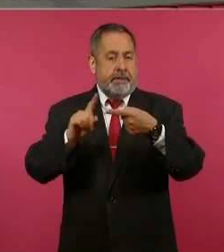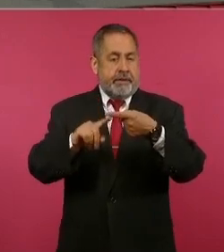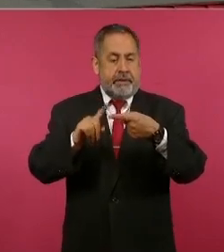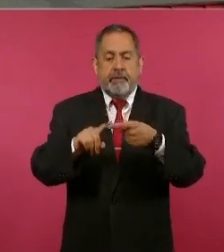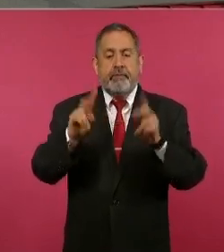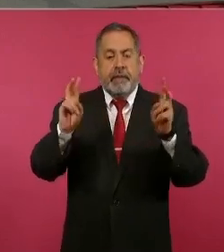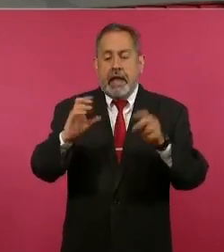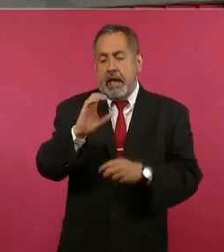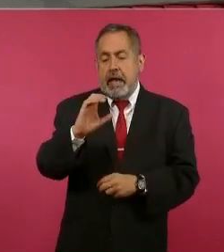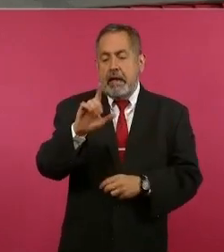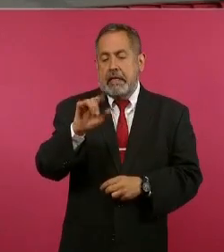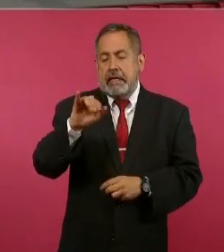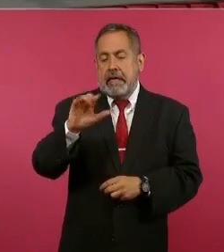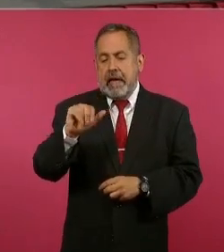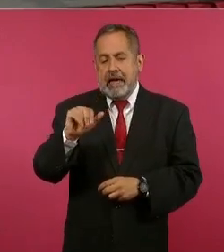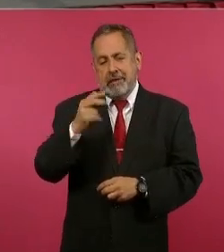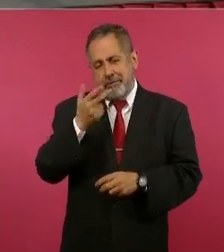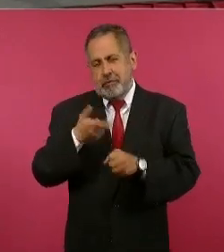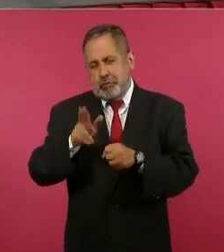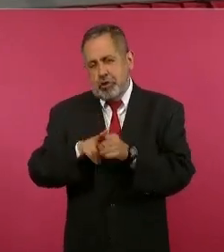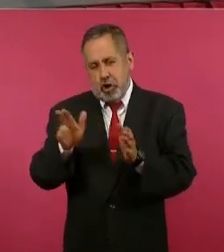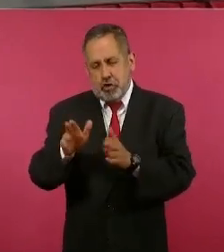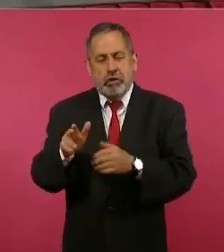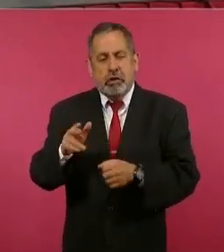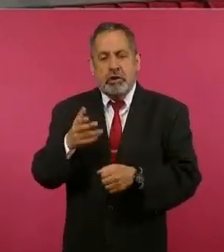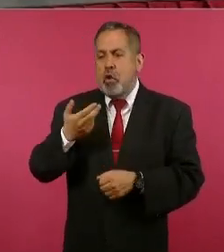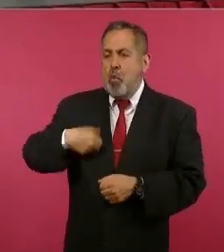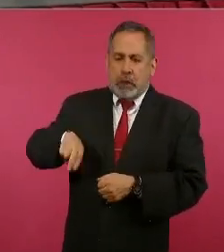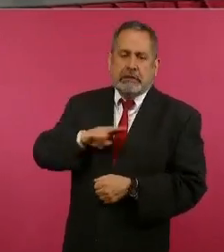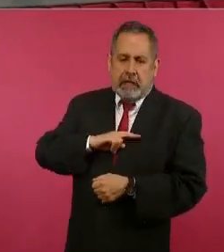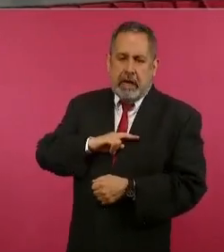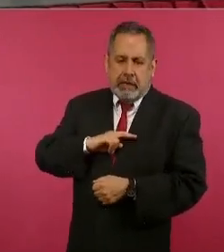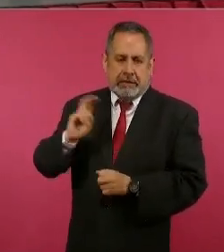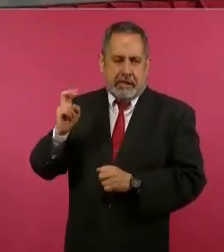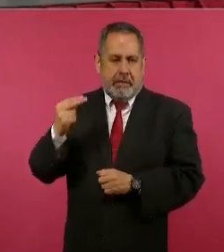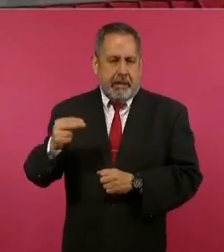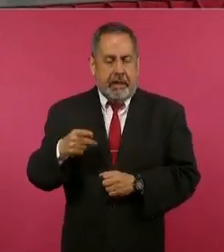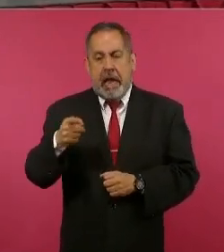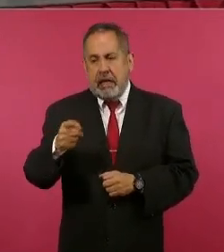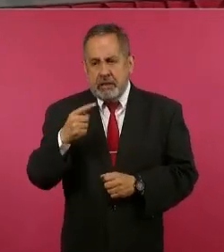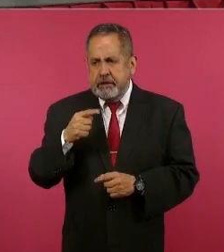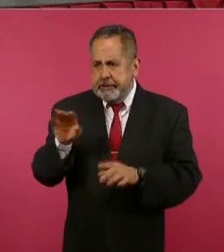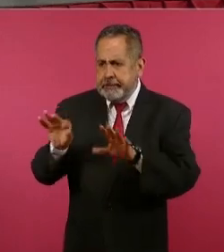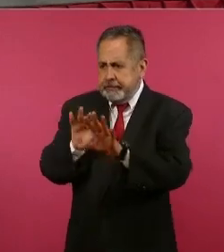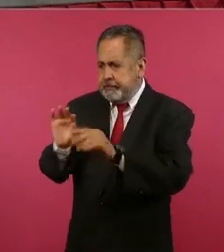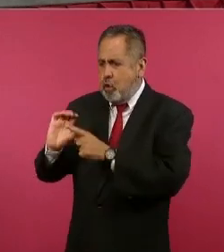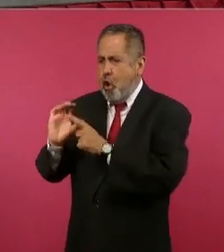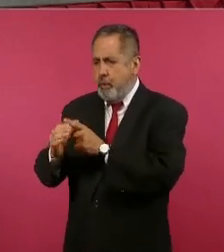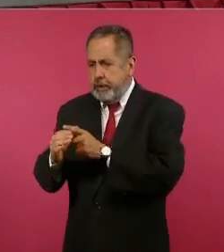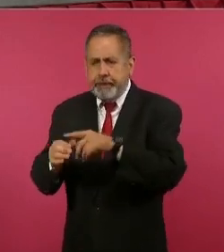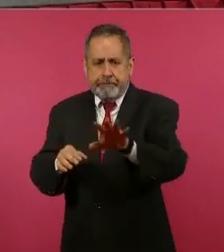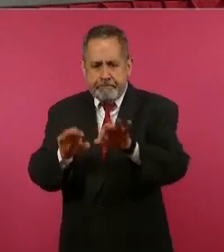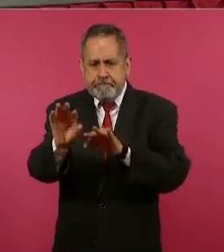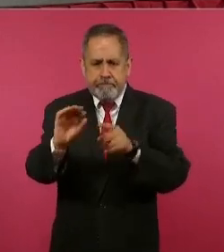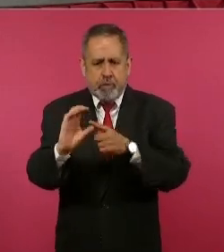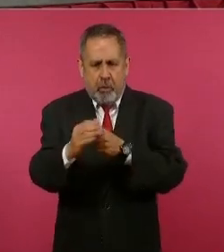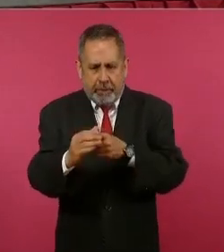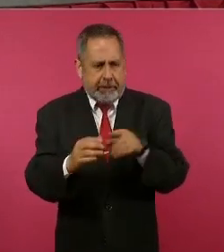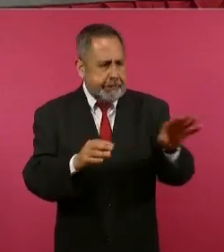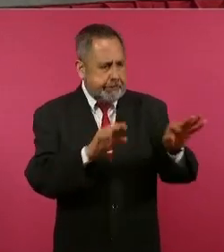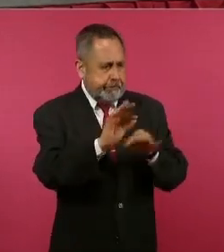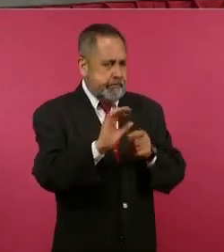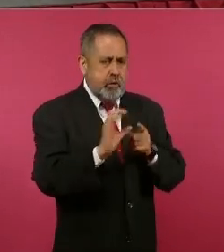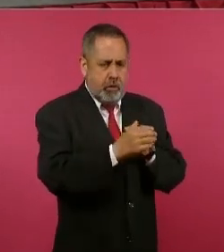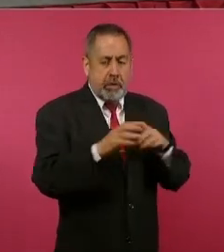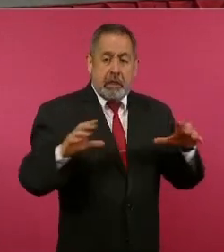Clínica es Nuestra. Como lo anunciamos aquí, se inició un proceso para crear comités de salud y bienestar